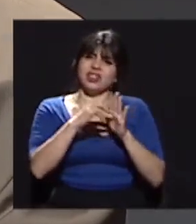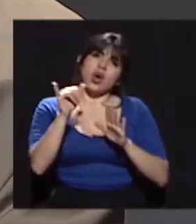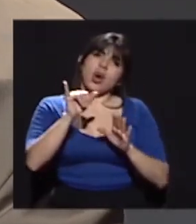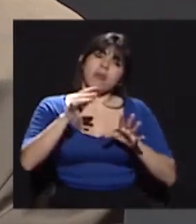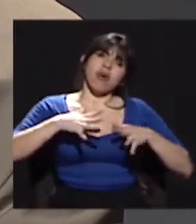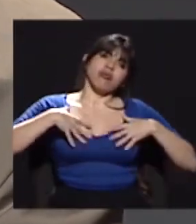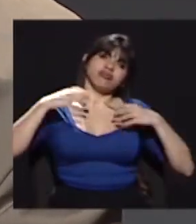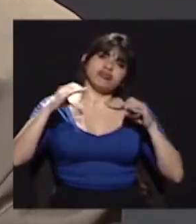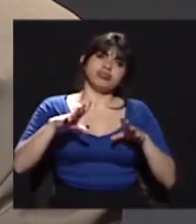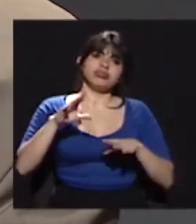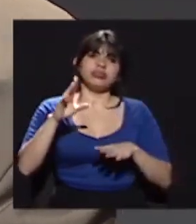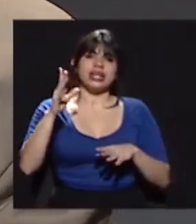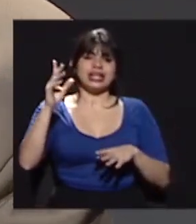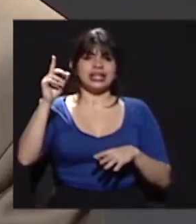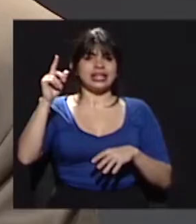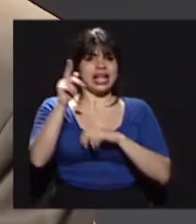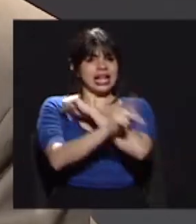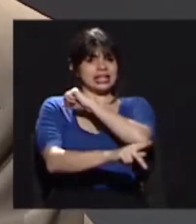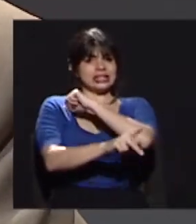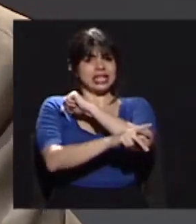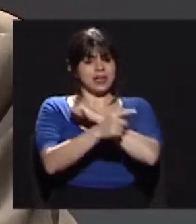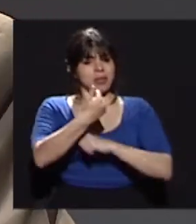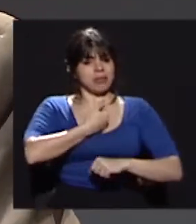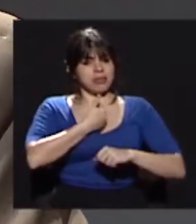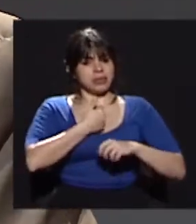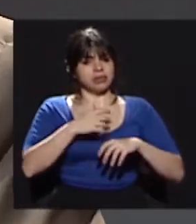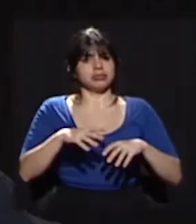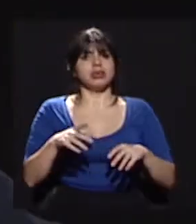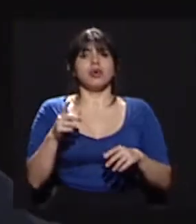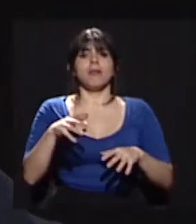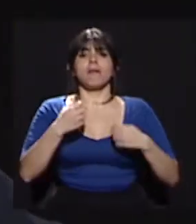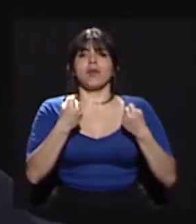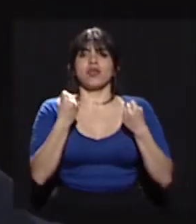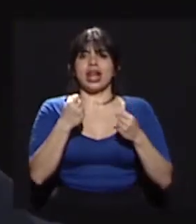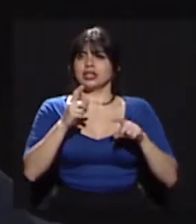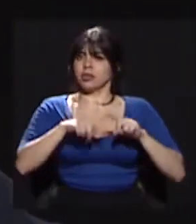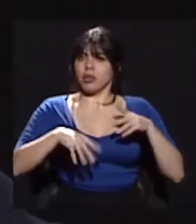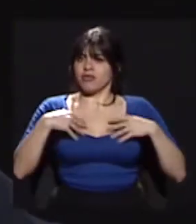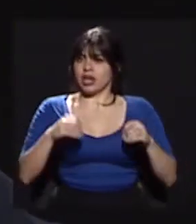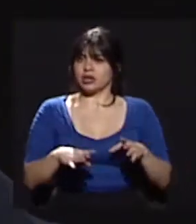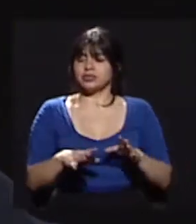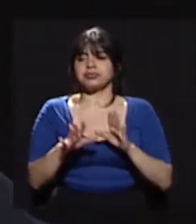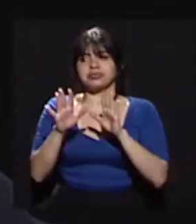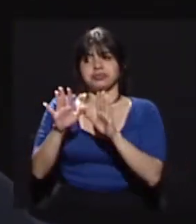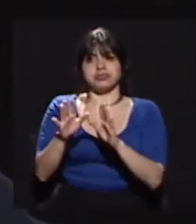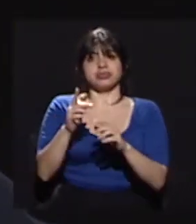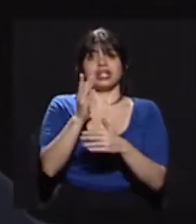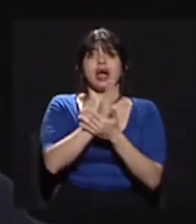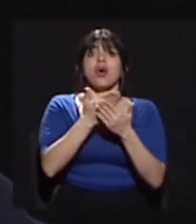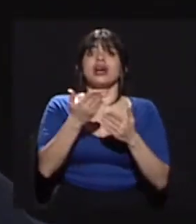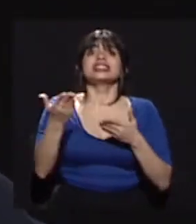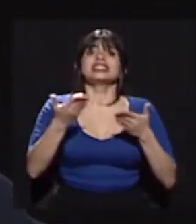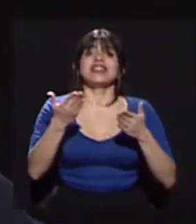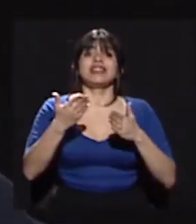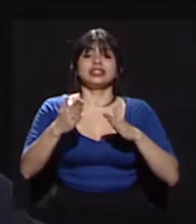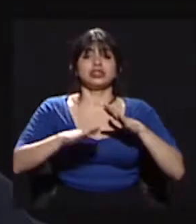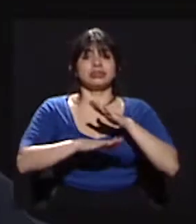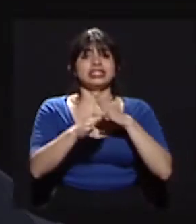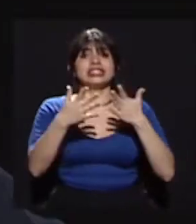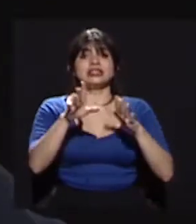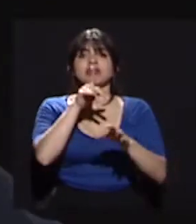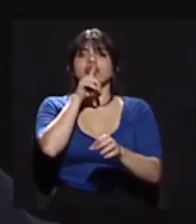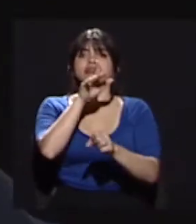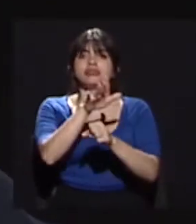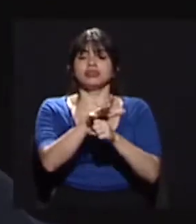del estado el ejercicio de sus potestades irrenunciables bueno mire porque hay entre otras cosas para los servicios esenciales están garantizados